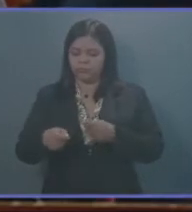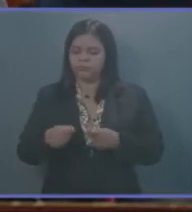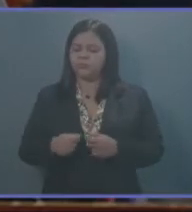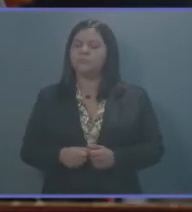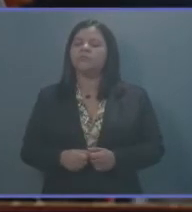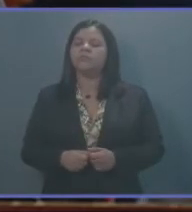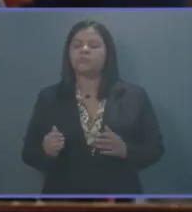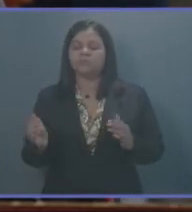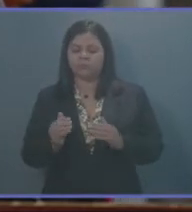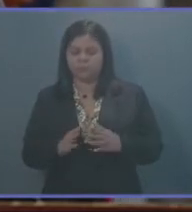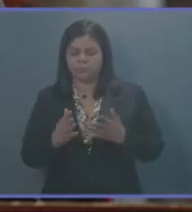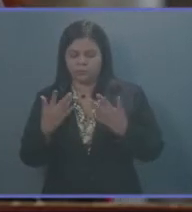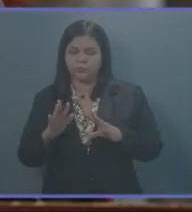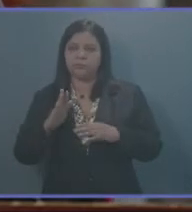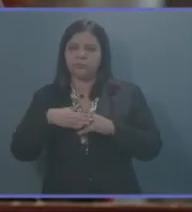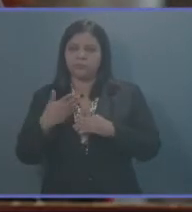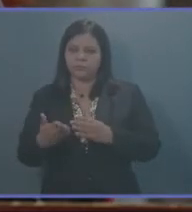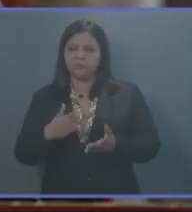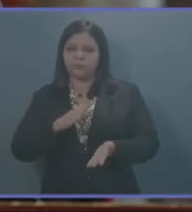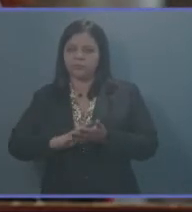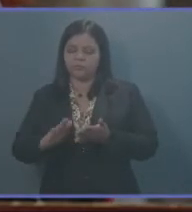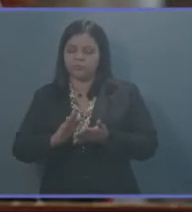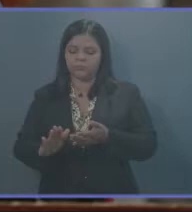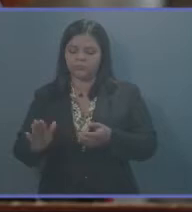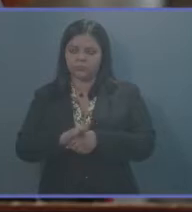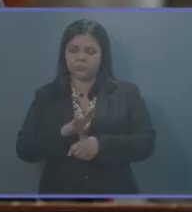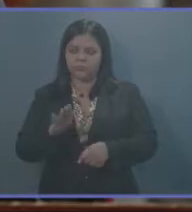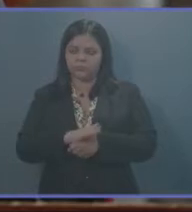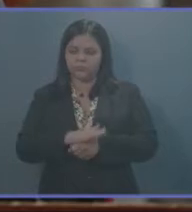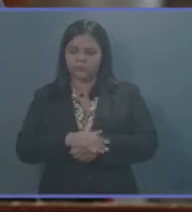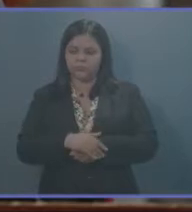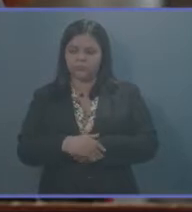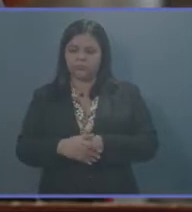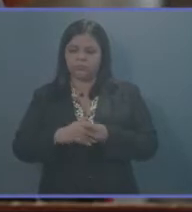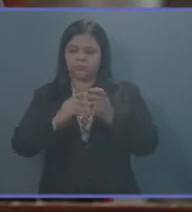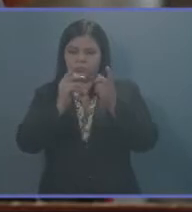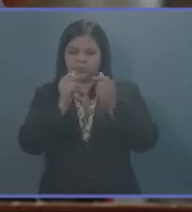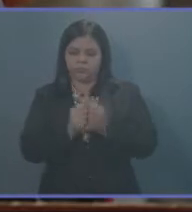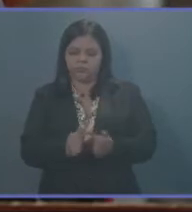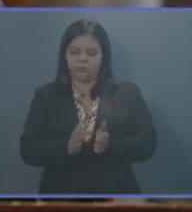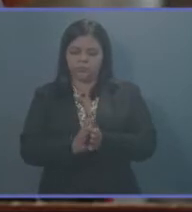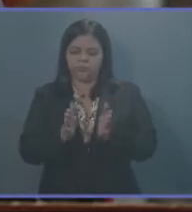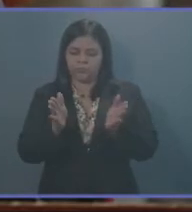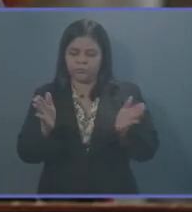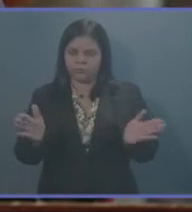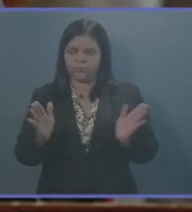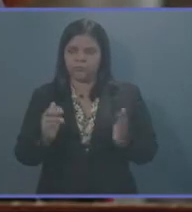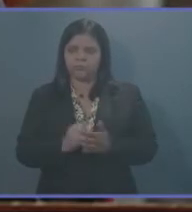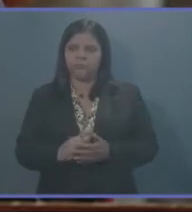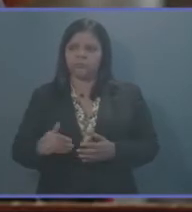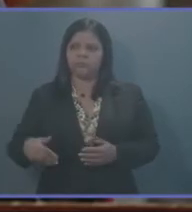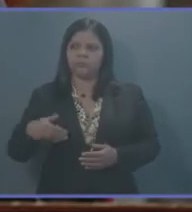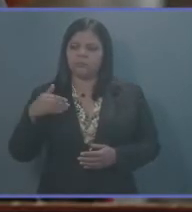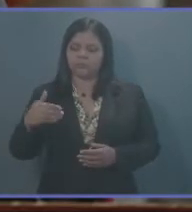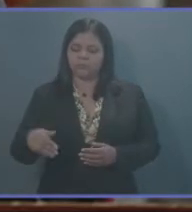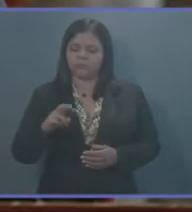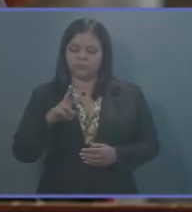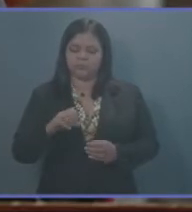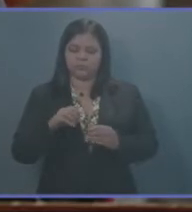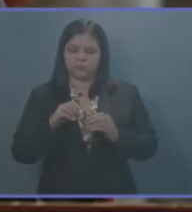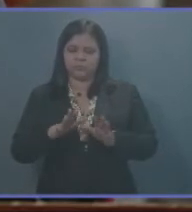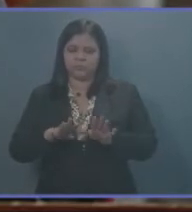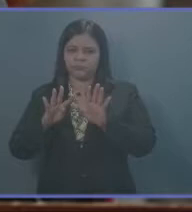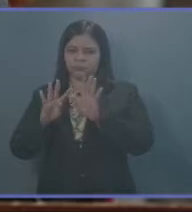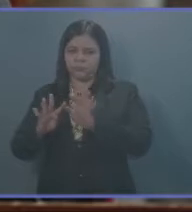año, y para ser destinado al financiamiento complementario para el presupuesto general del Estado del ejercicio fiscal